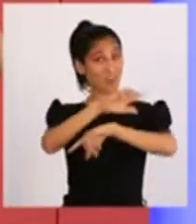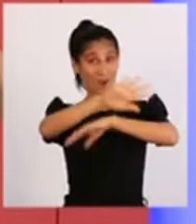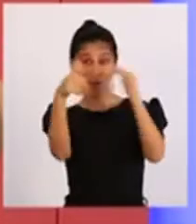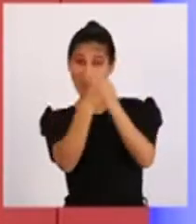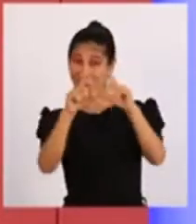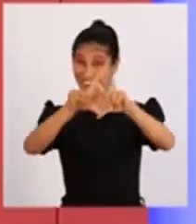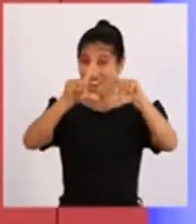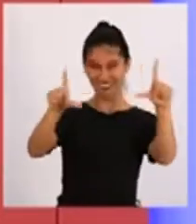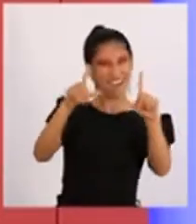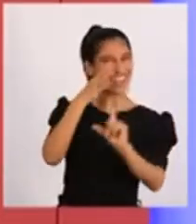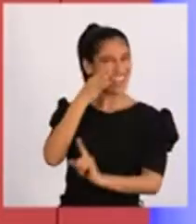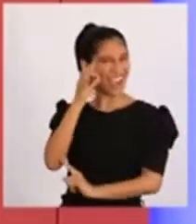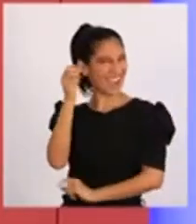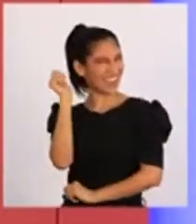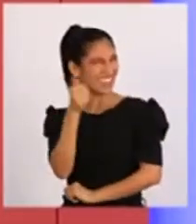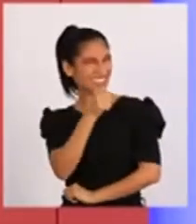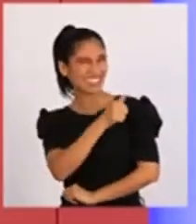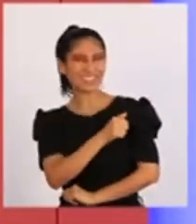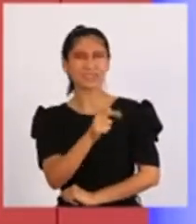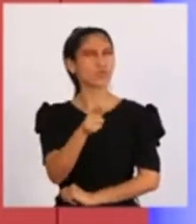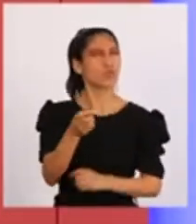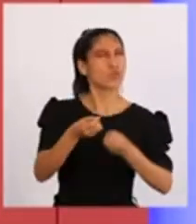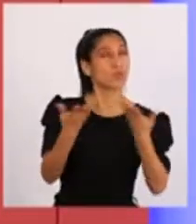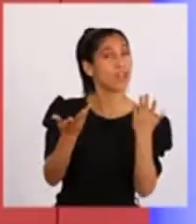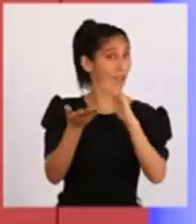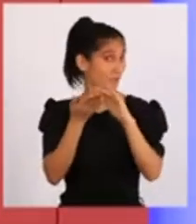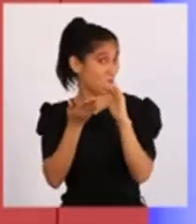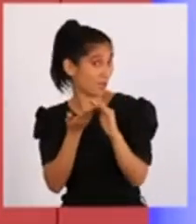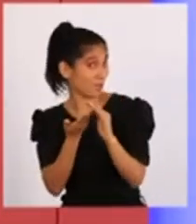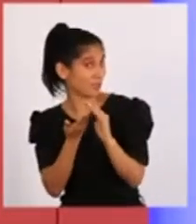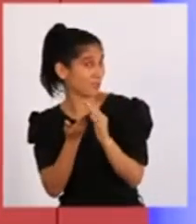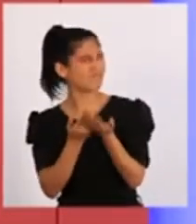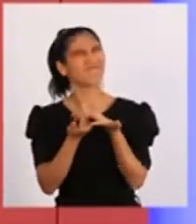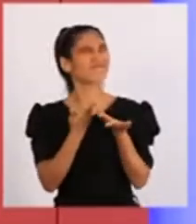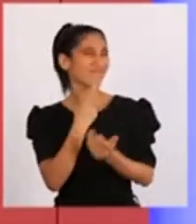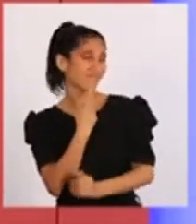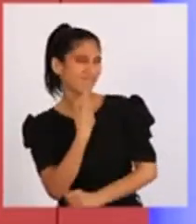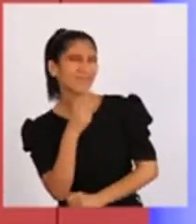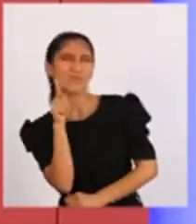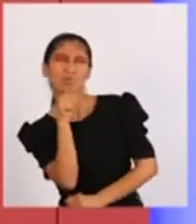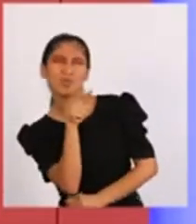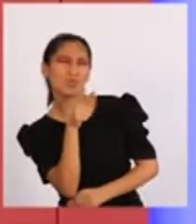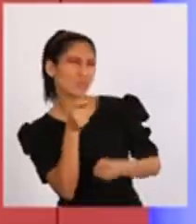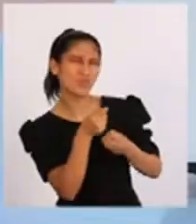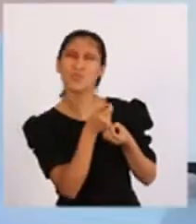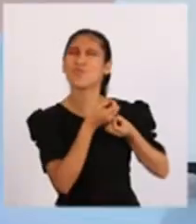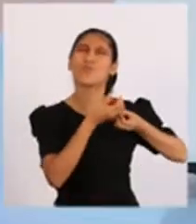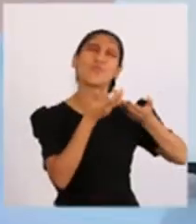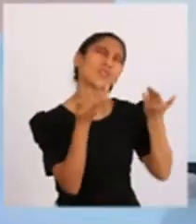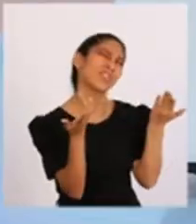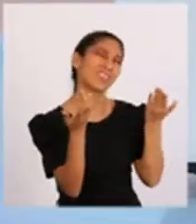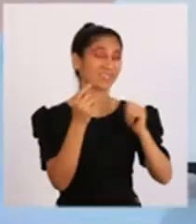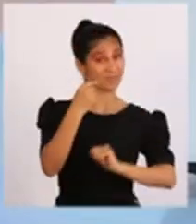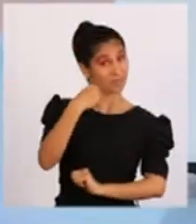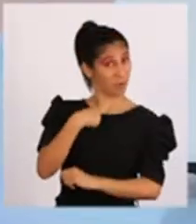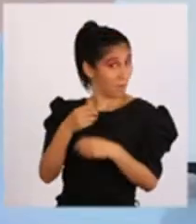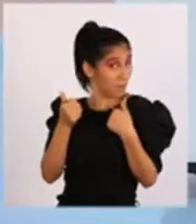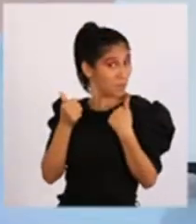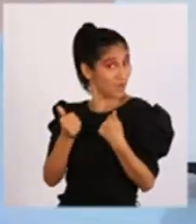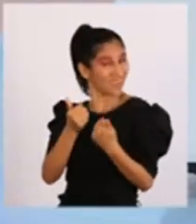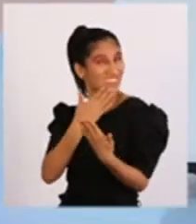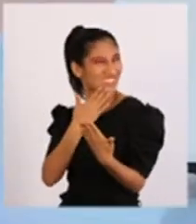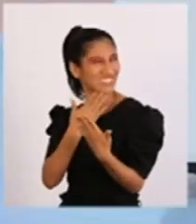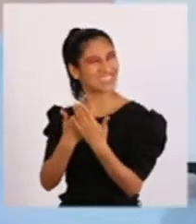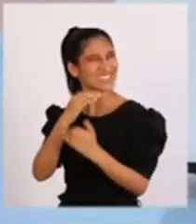clase de inglés. ¿Cómo estás? Ay, perdón, quiero decir, how are you? I'm fine,